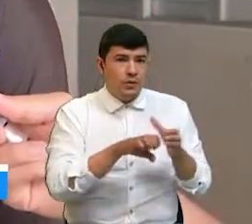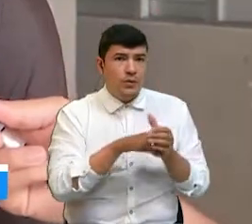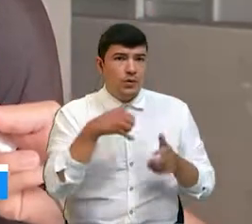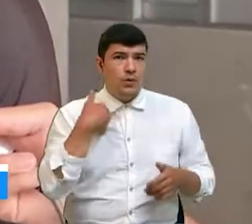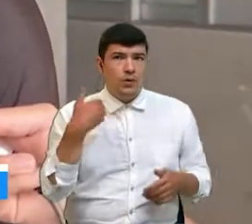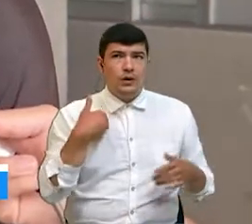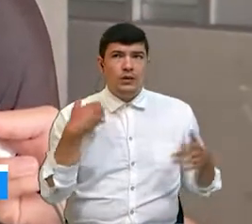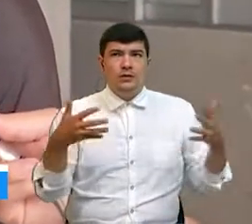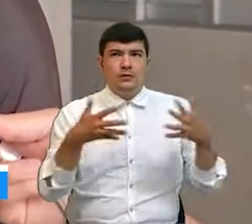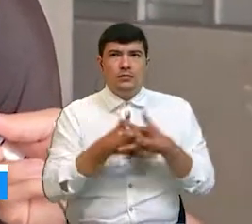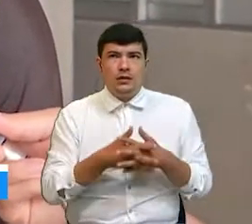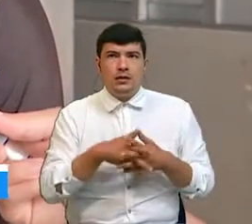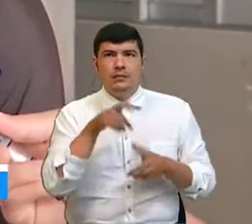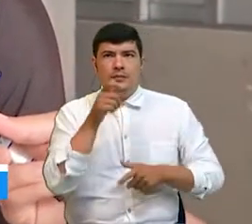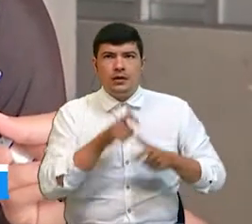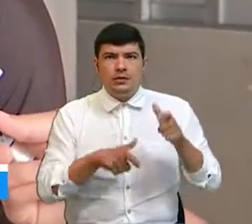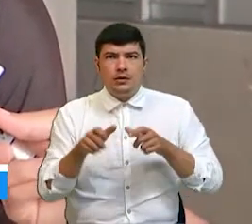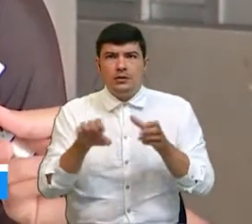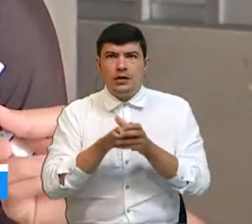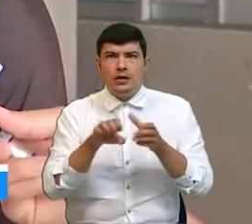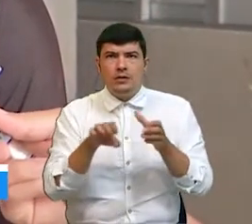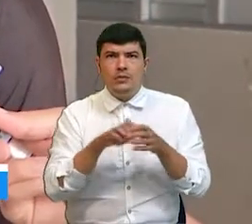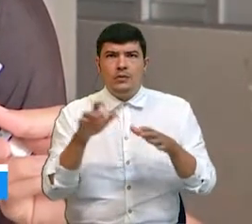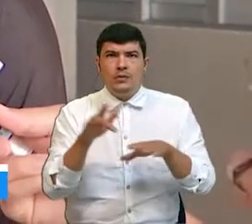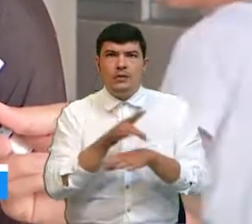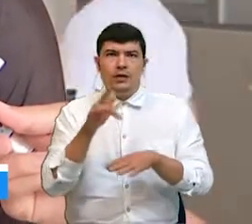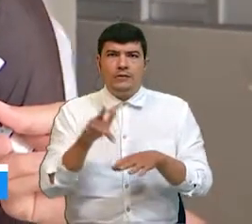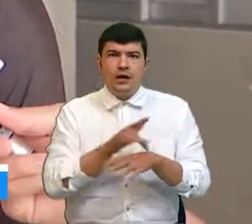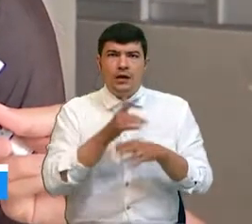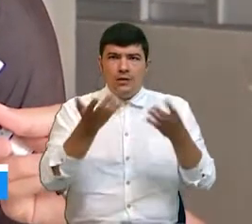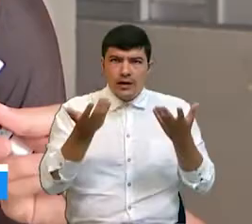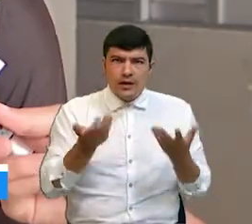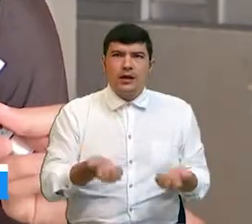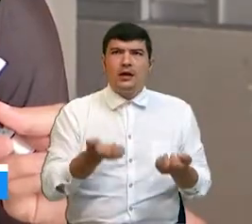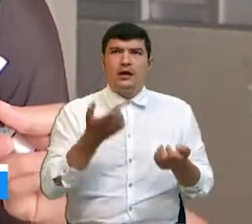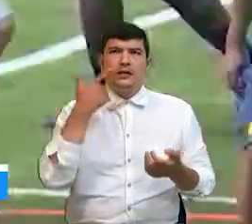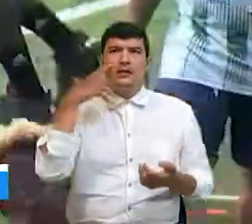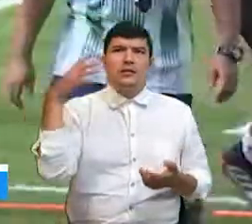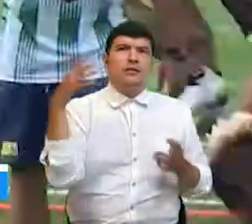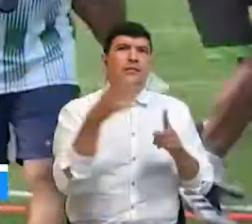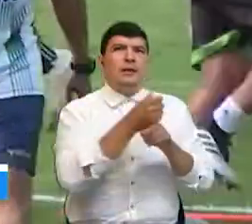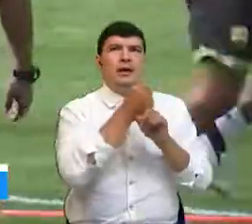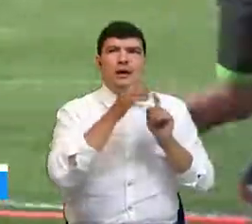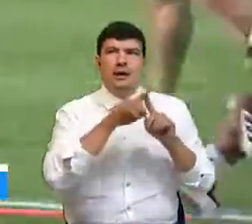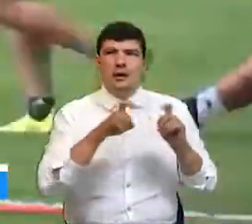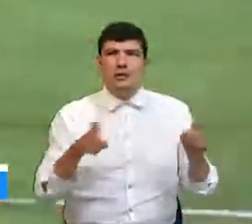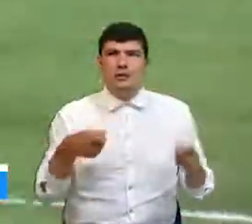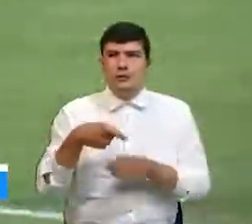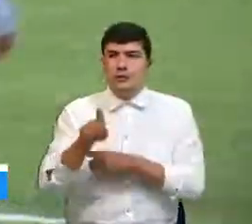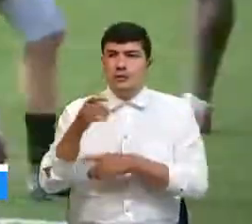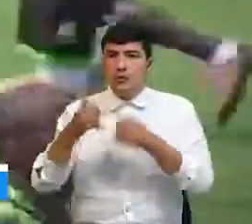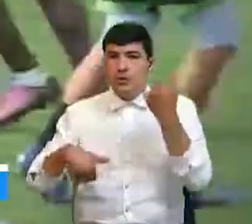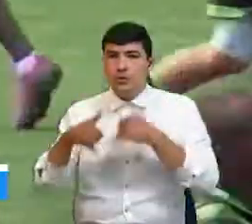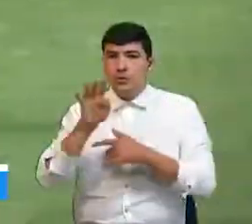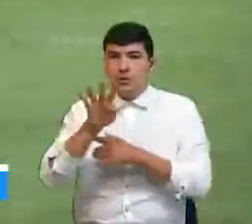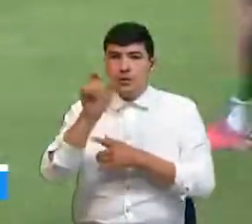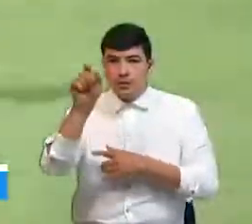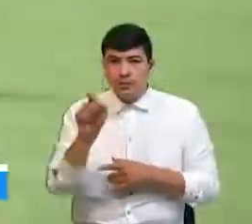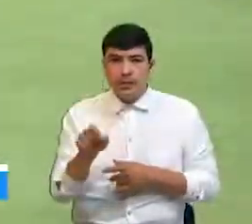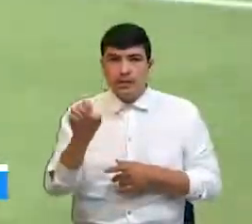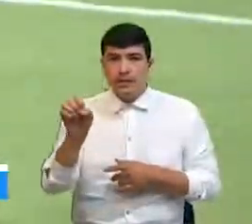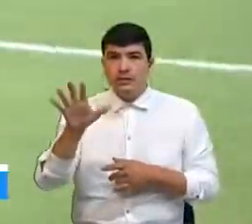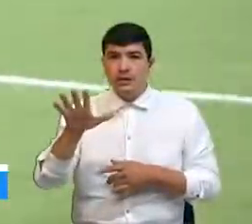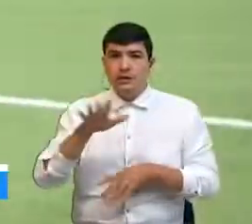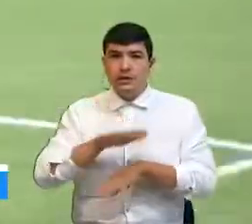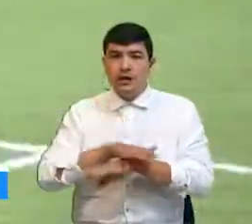veteranos, un equipo motivado, con ganas de conseguir cosas. El partido se jugará a las 4 y 5 de la tarde en el estadio